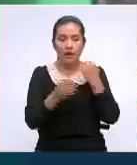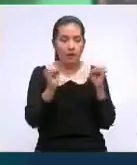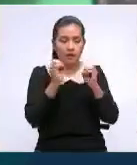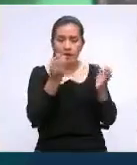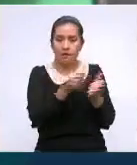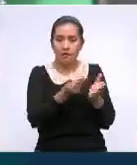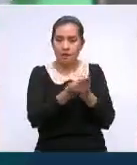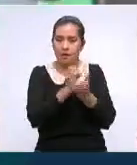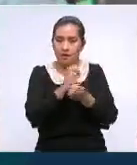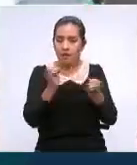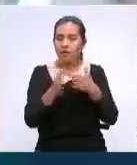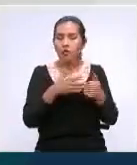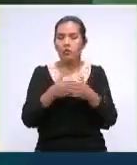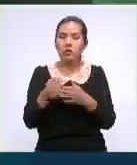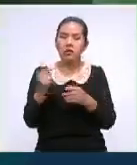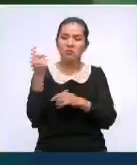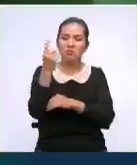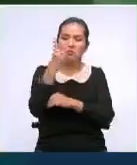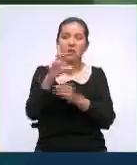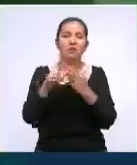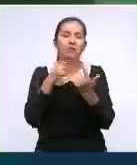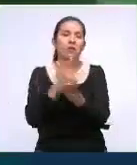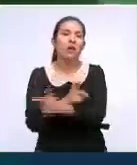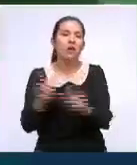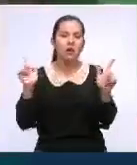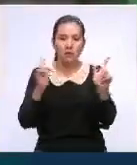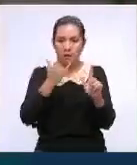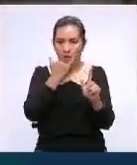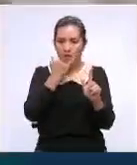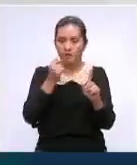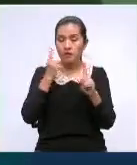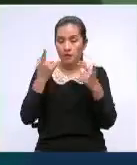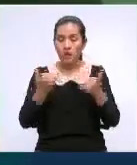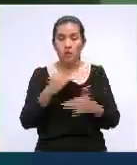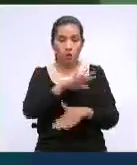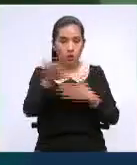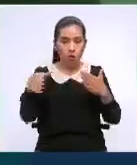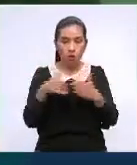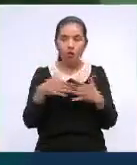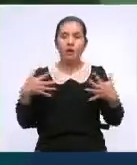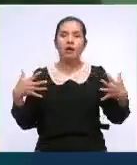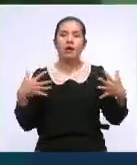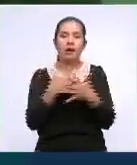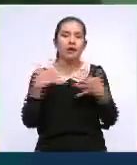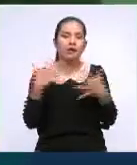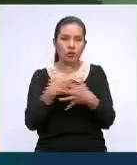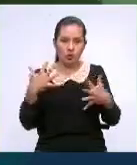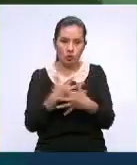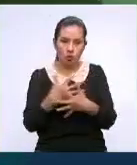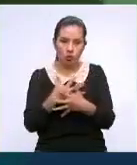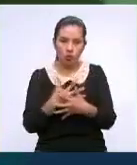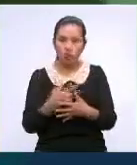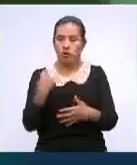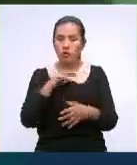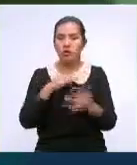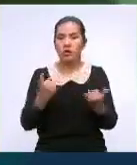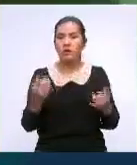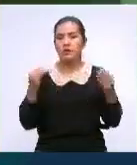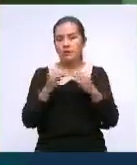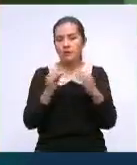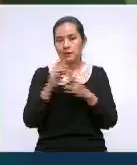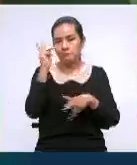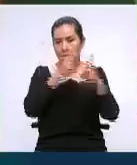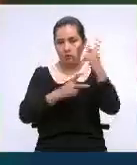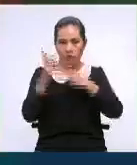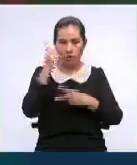más escasos recursos, le largan. No, ahorita estamos aterrorizados, con temor que se vuelven a soltar acá